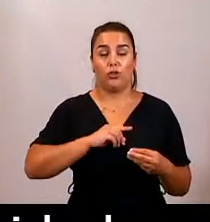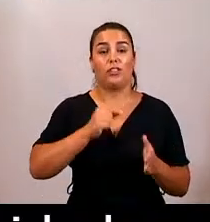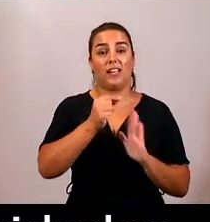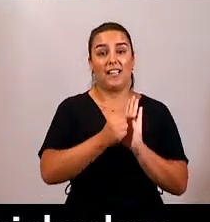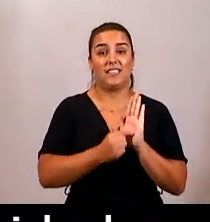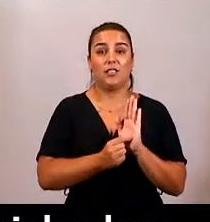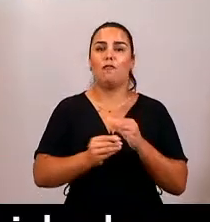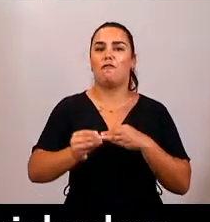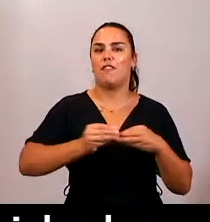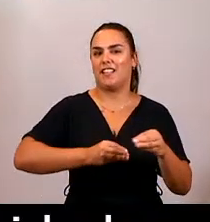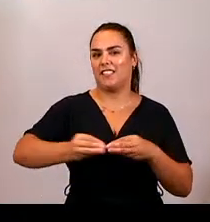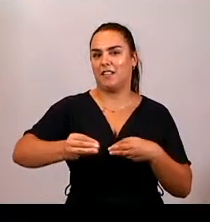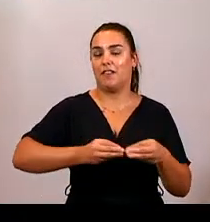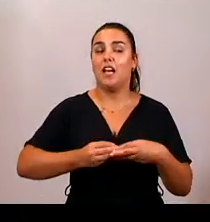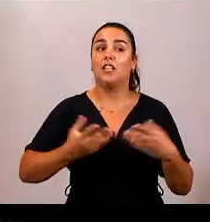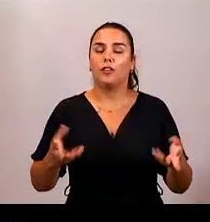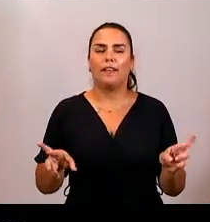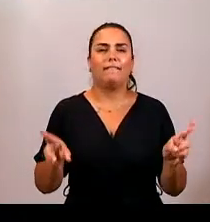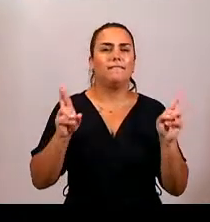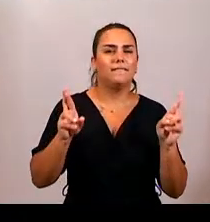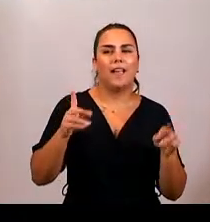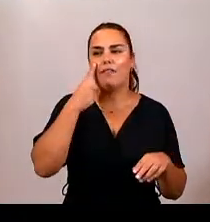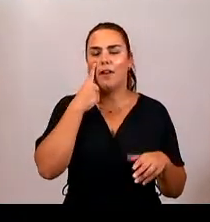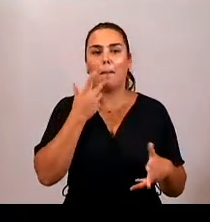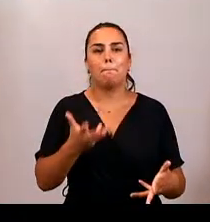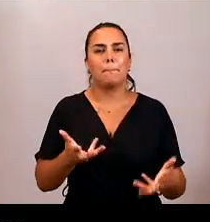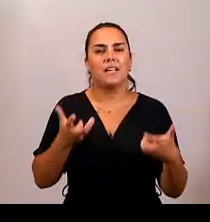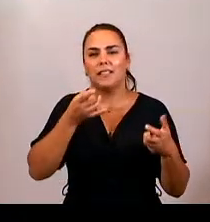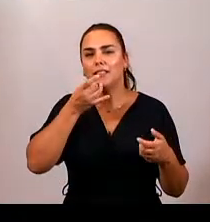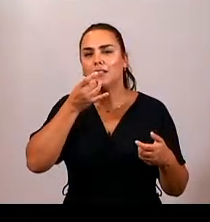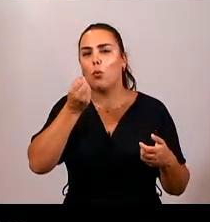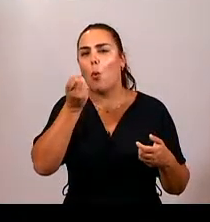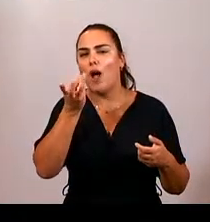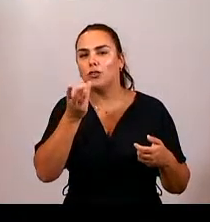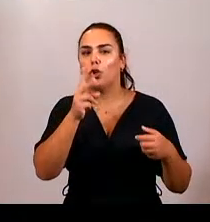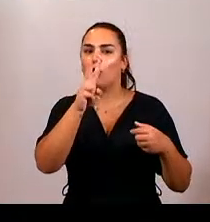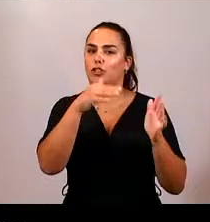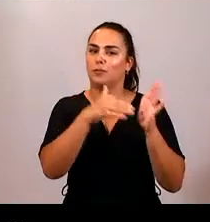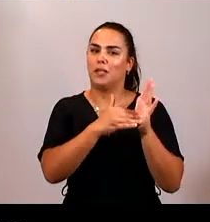requisitos, esperamos beneficiar a al menos 2.000 alumnos extremeños.